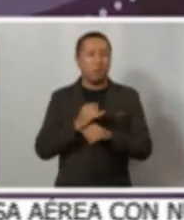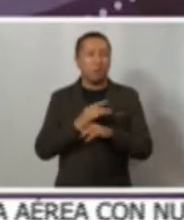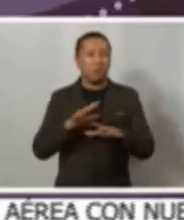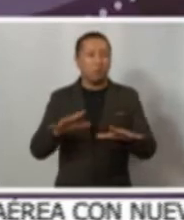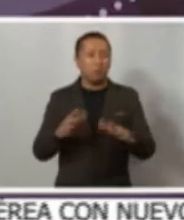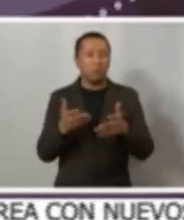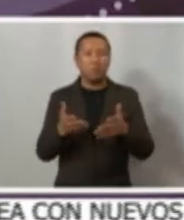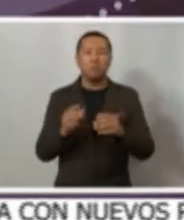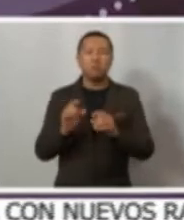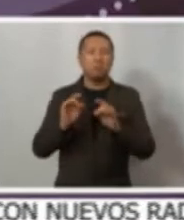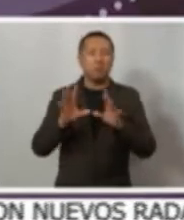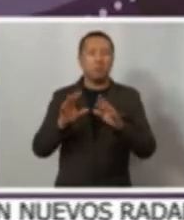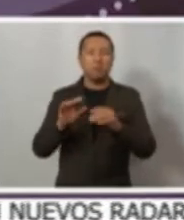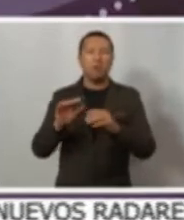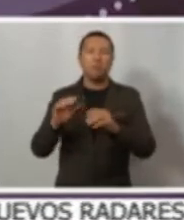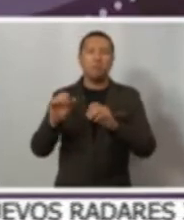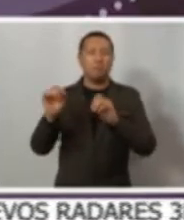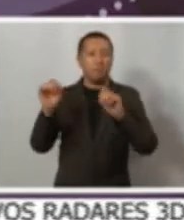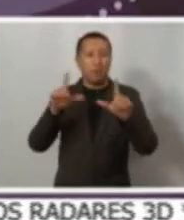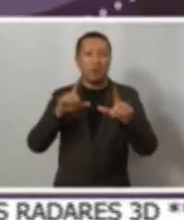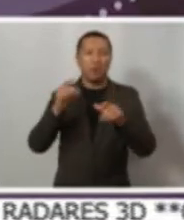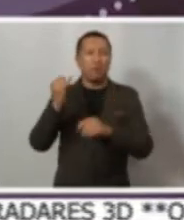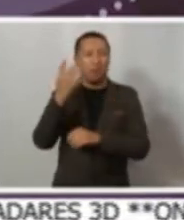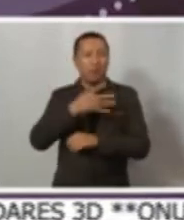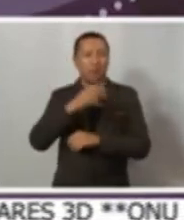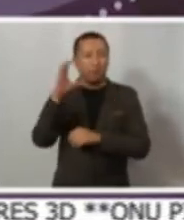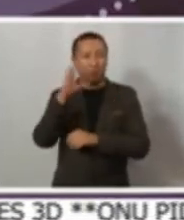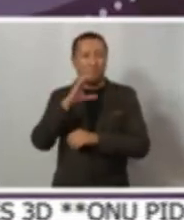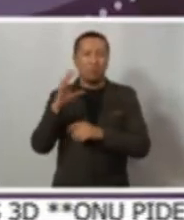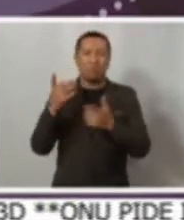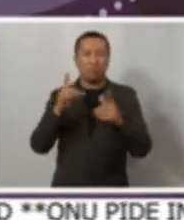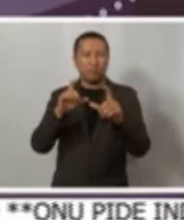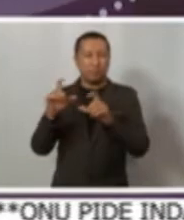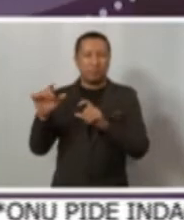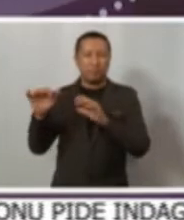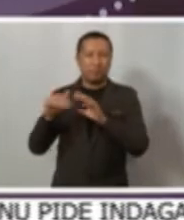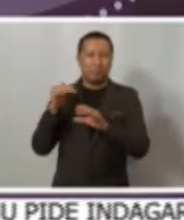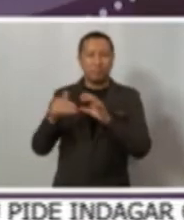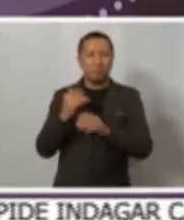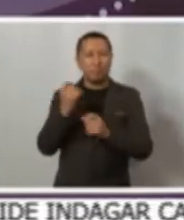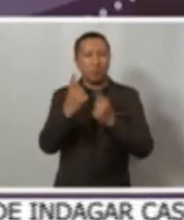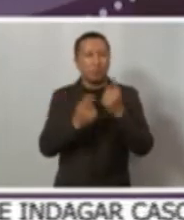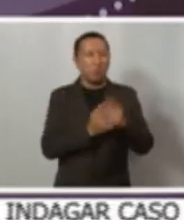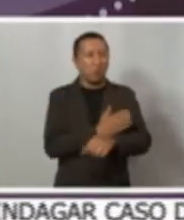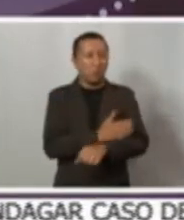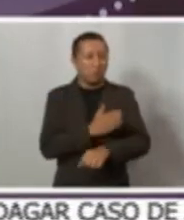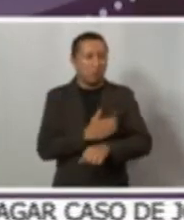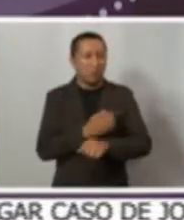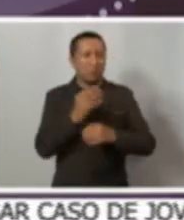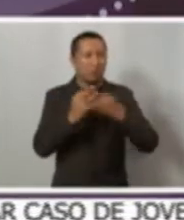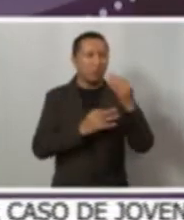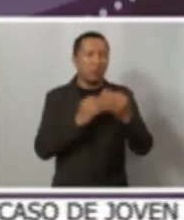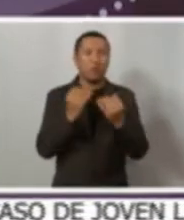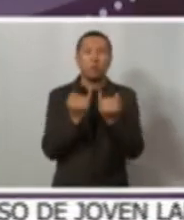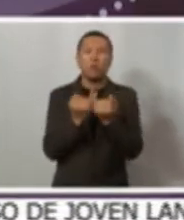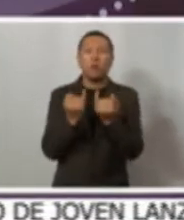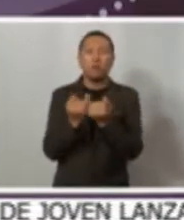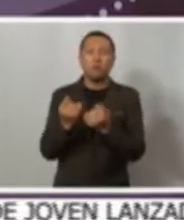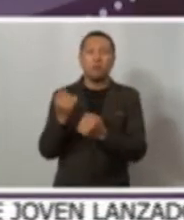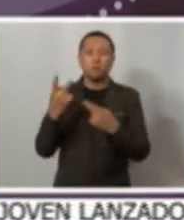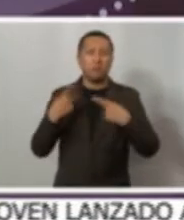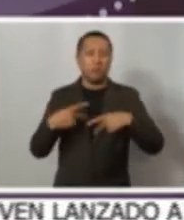imágenes que nos va enviando pues algunos compañeros reporteros, otros que amablemente la ciudadanía nos comparte también a este